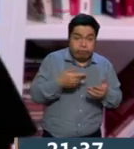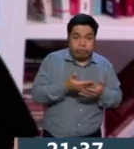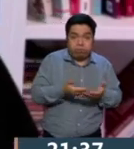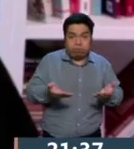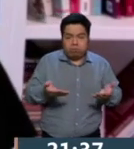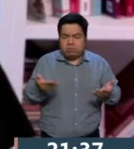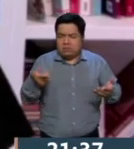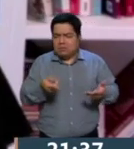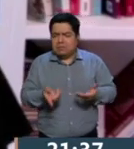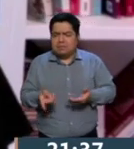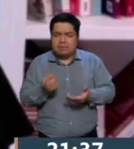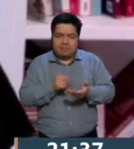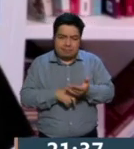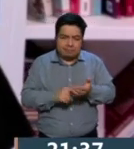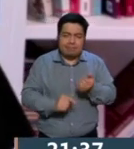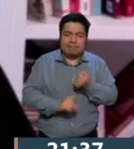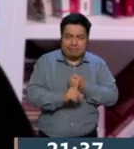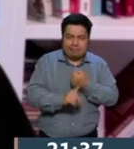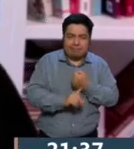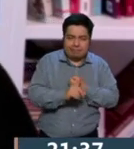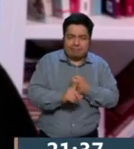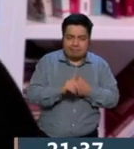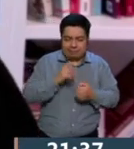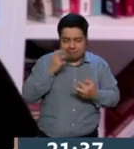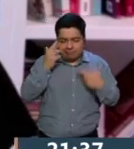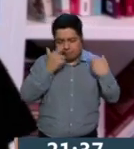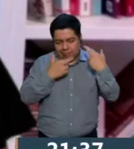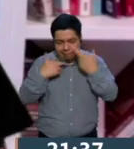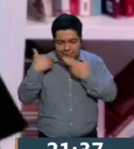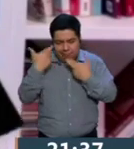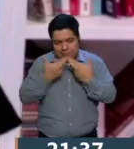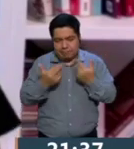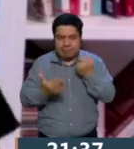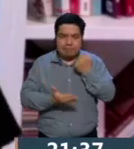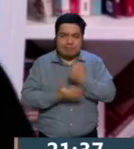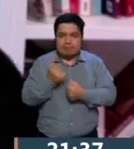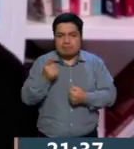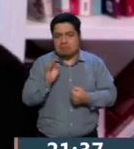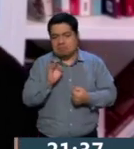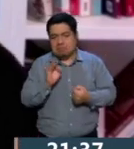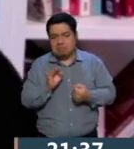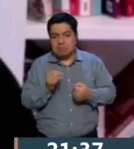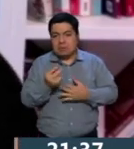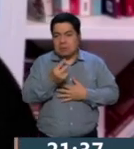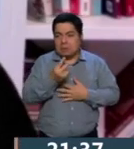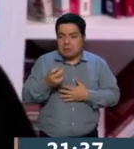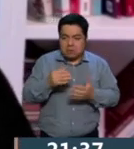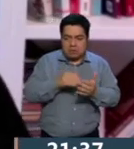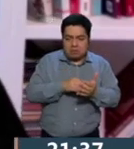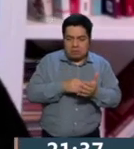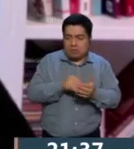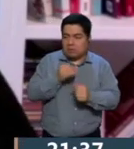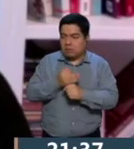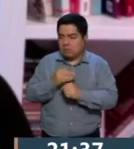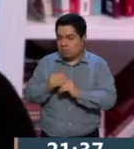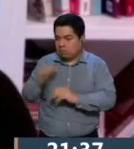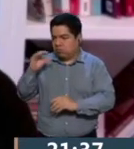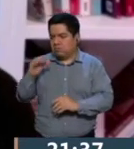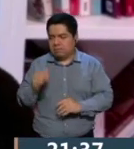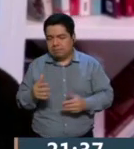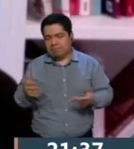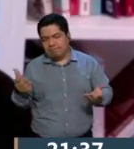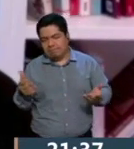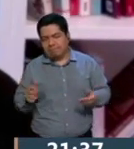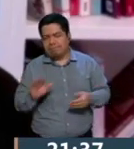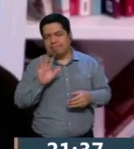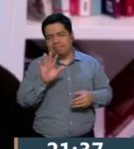entraron en esta revisión porque pues, de repente tenían 200,000 y de repente ya tienen mucho más. Y bueno, pero